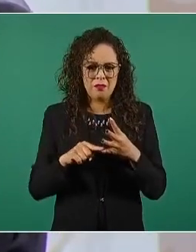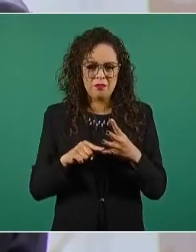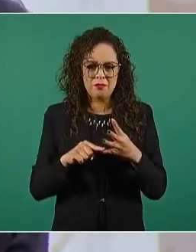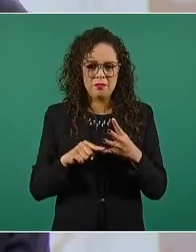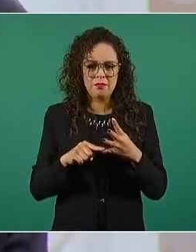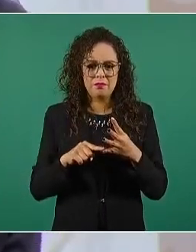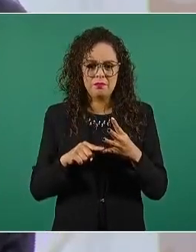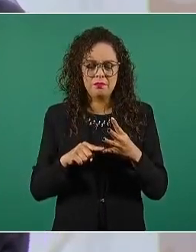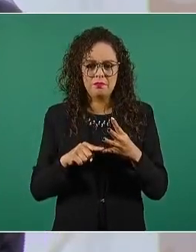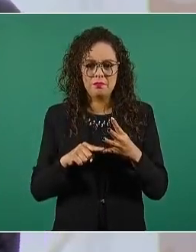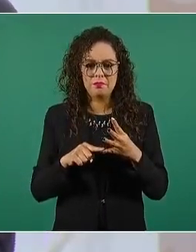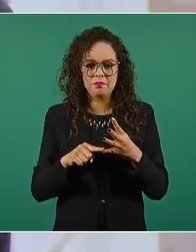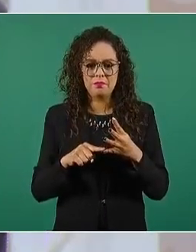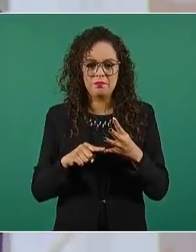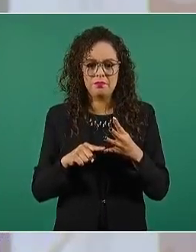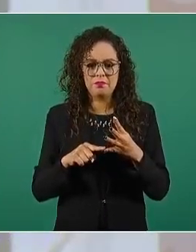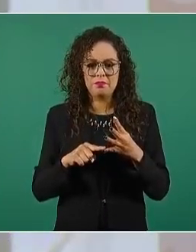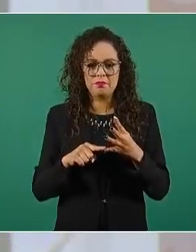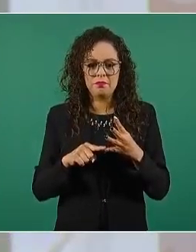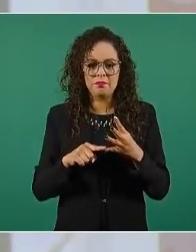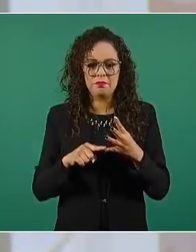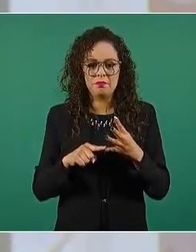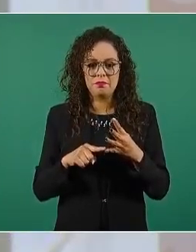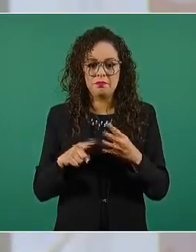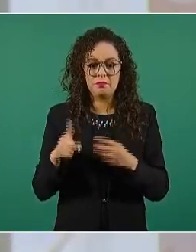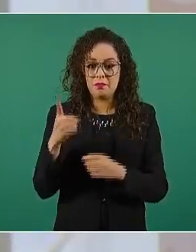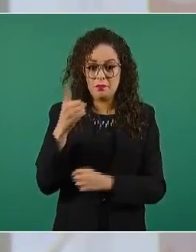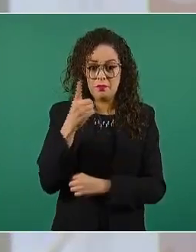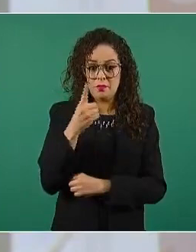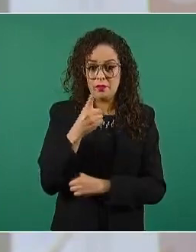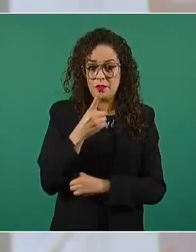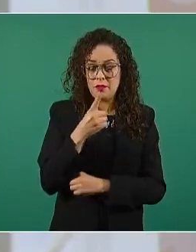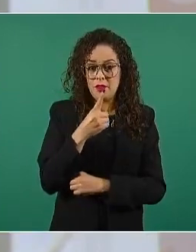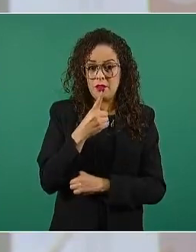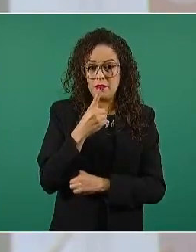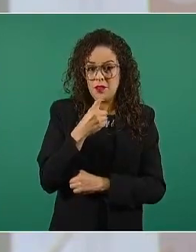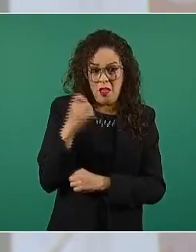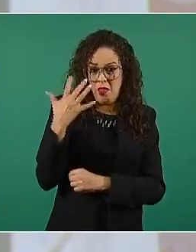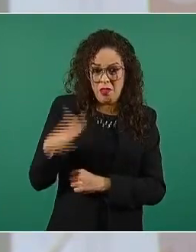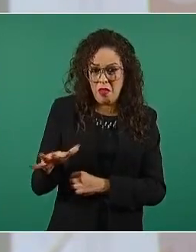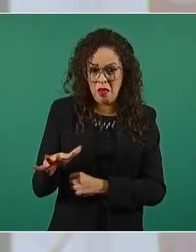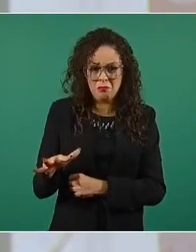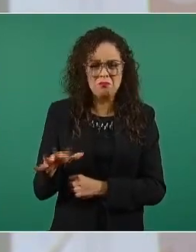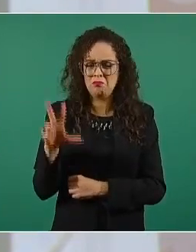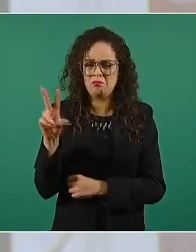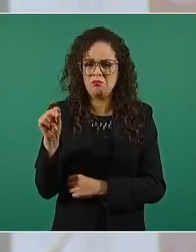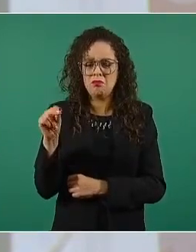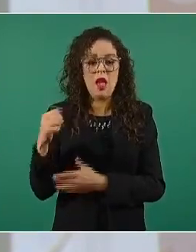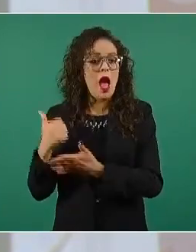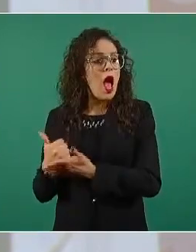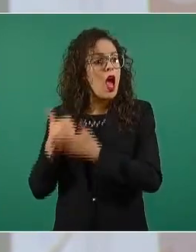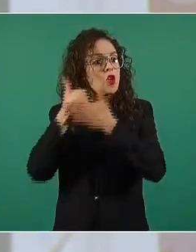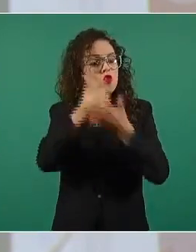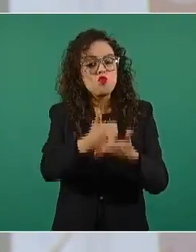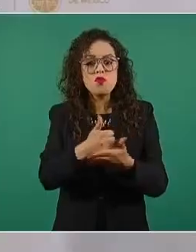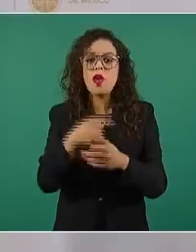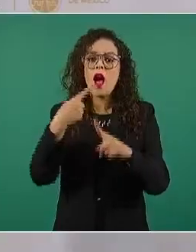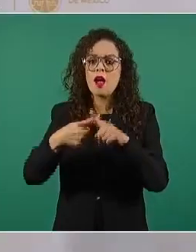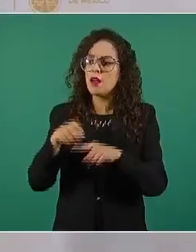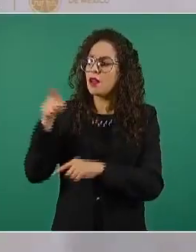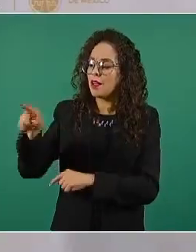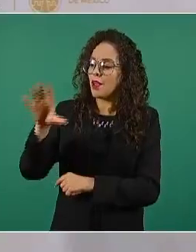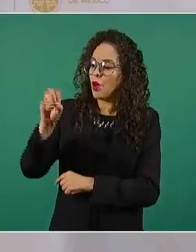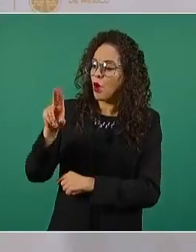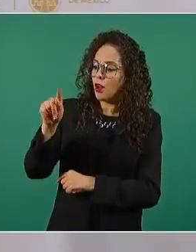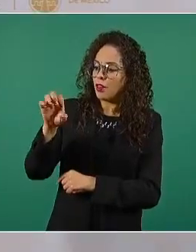no 110 naciones, ayudaron a Cortés a tomar